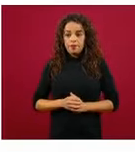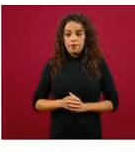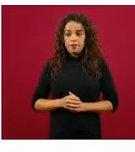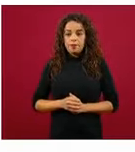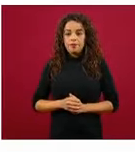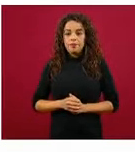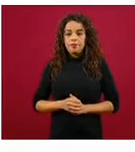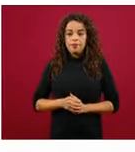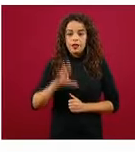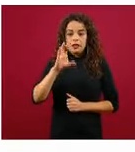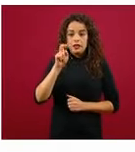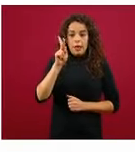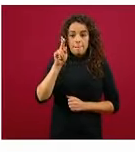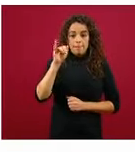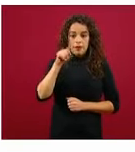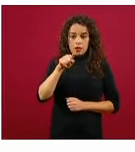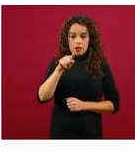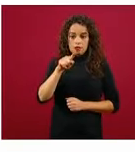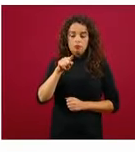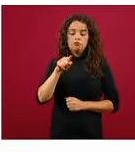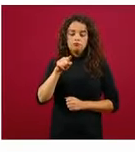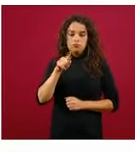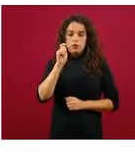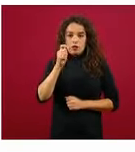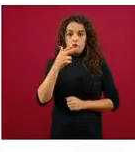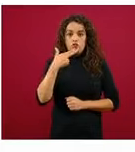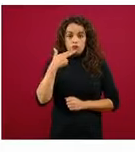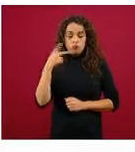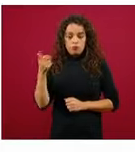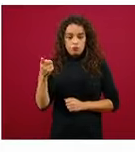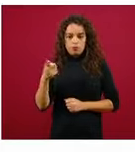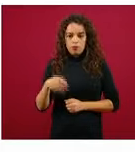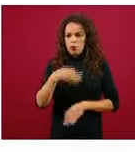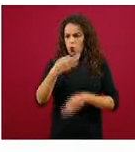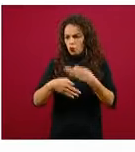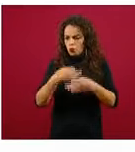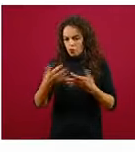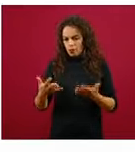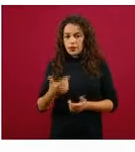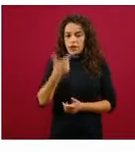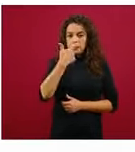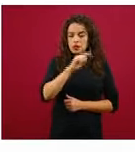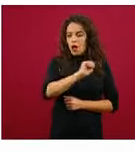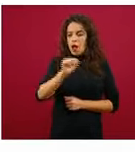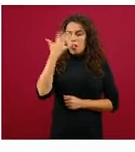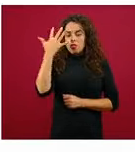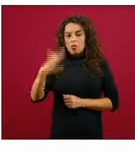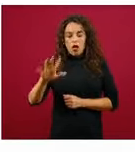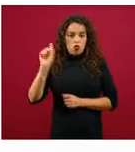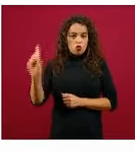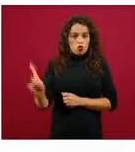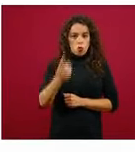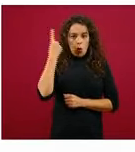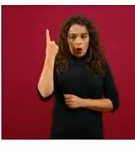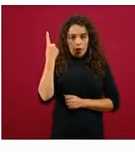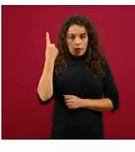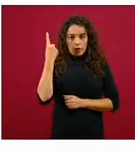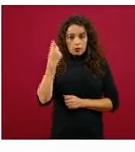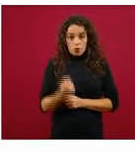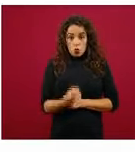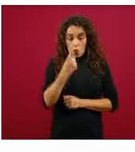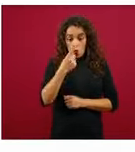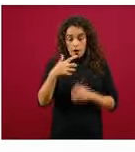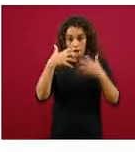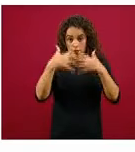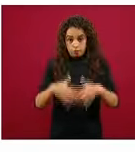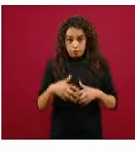CEPI, está en general, y así es en otras, de 7 a 10 dólares la producción de una, es lo